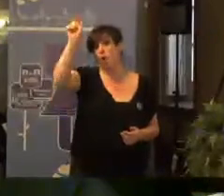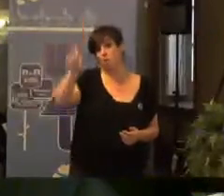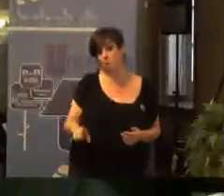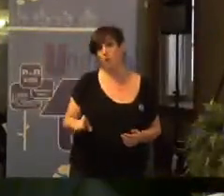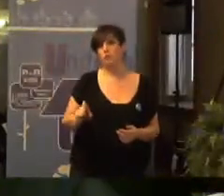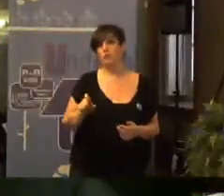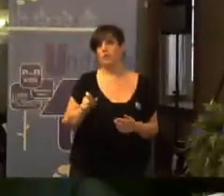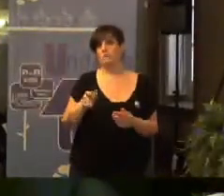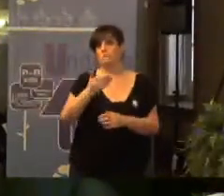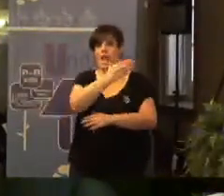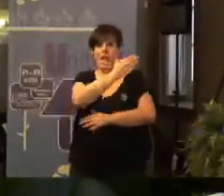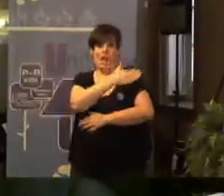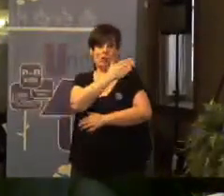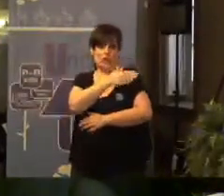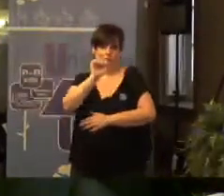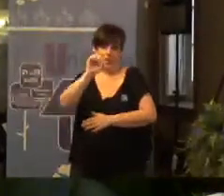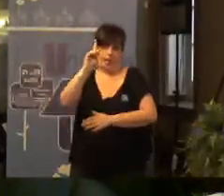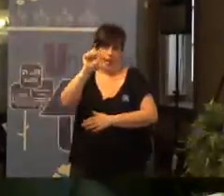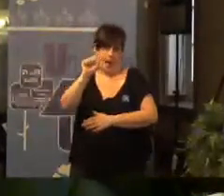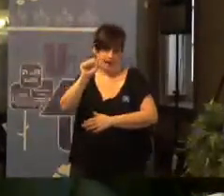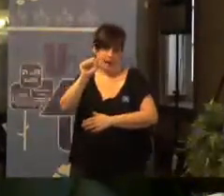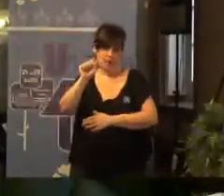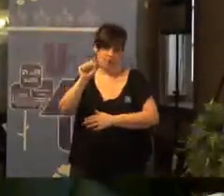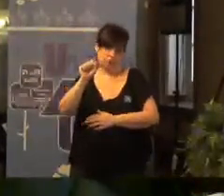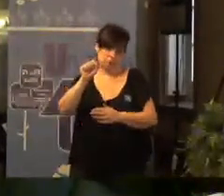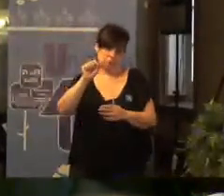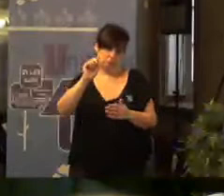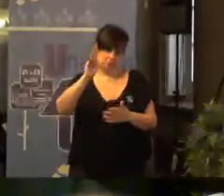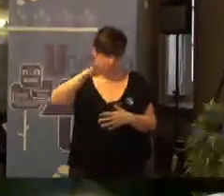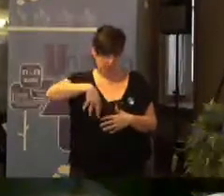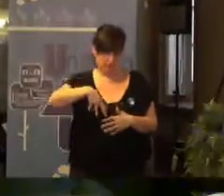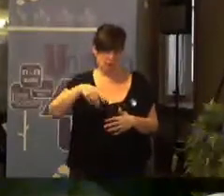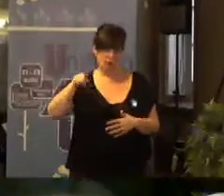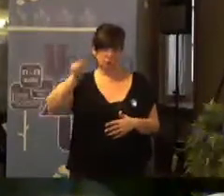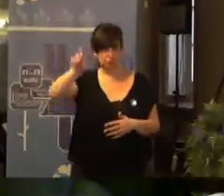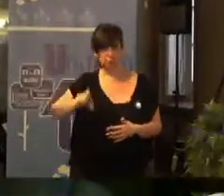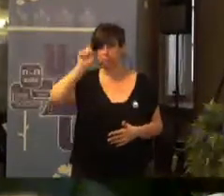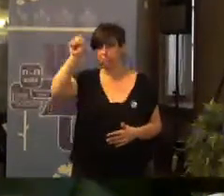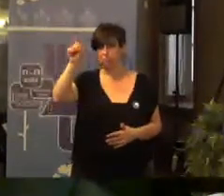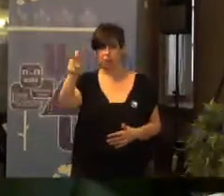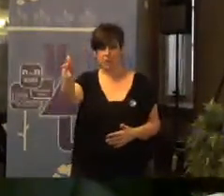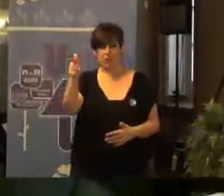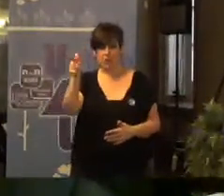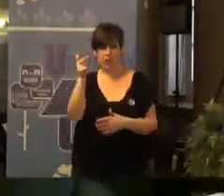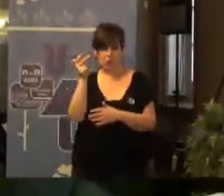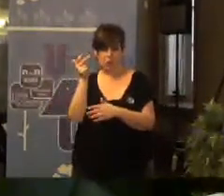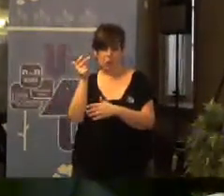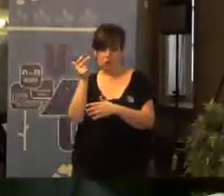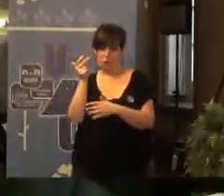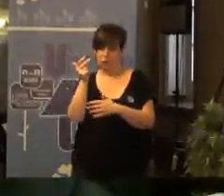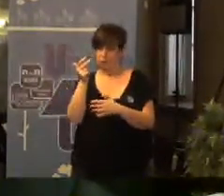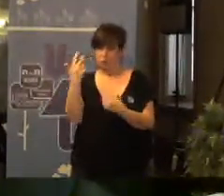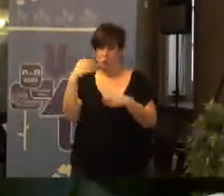no goberno de Barcelona, pero que é un gran especialista, un gran profesor de Dereito Constitucional, que ten escrito